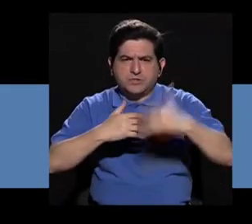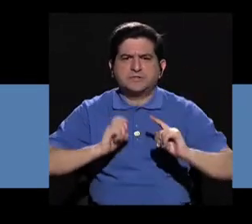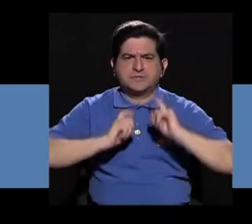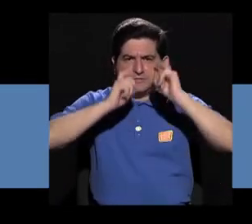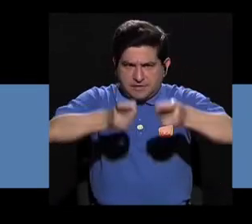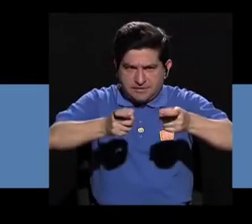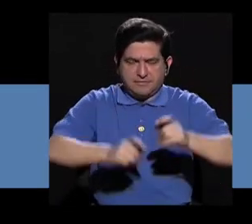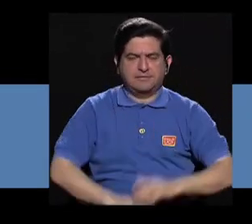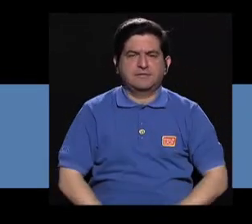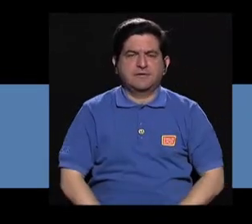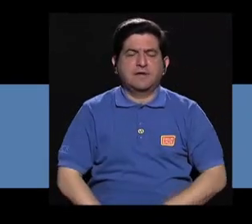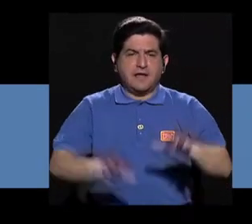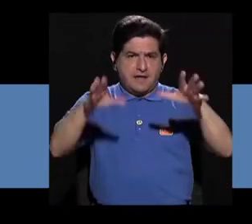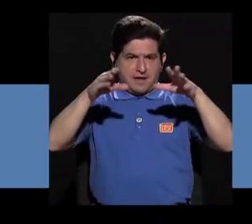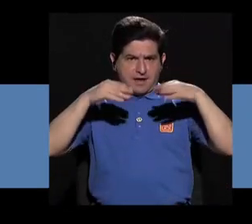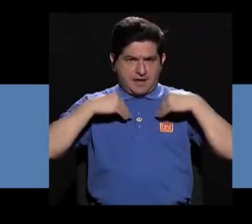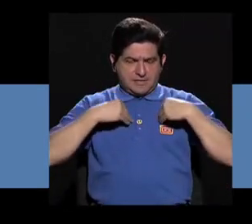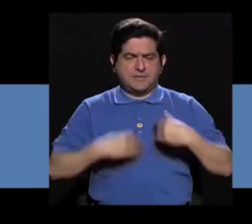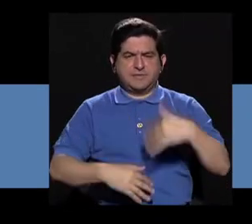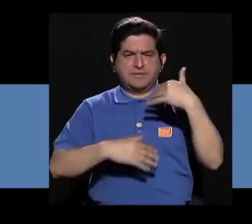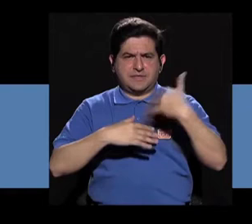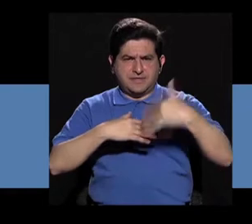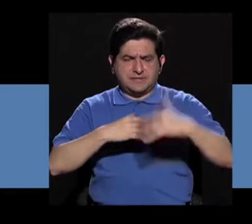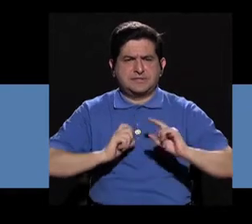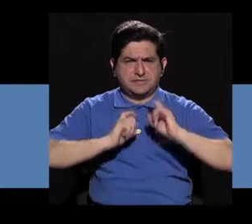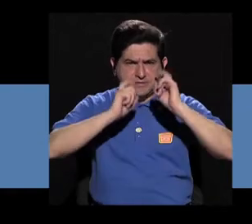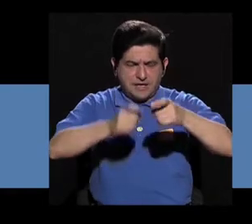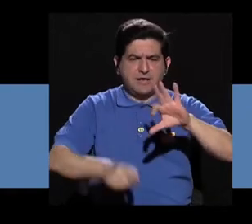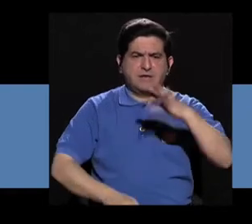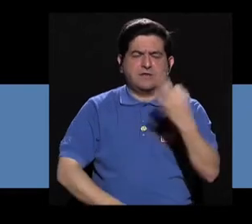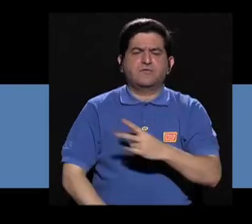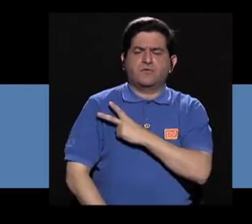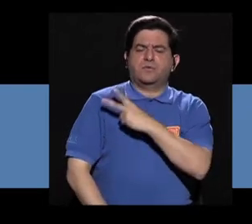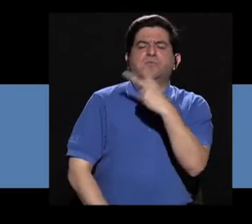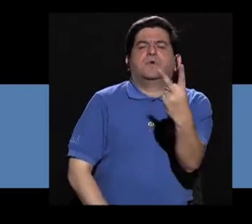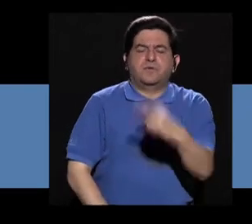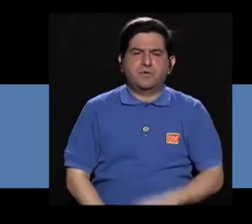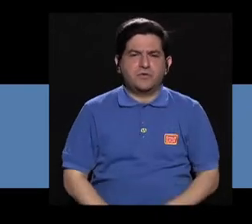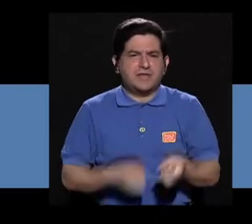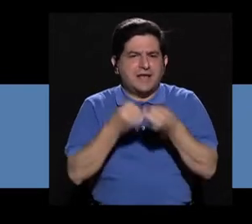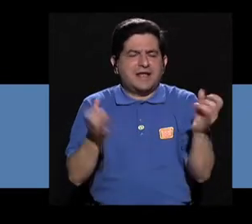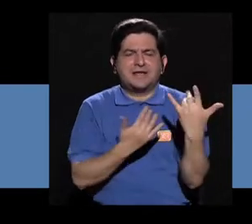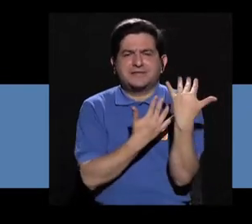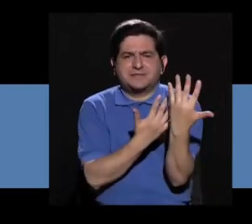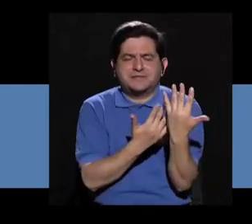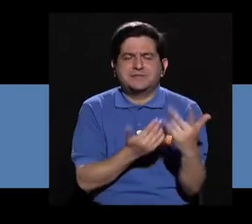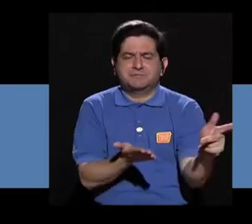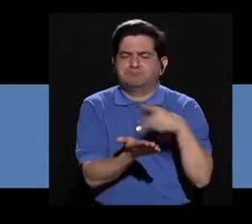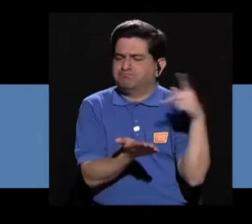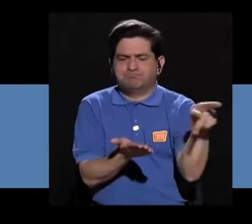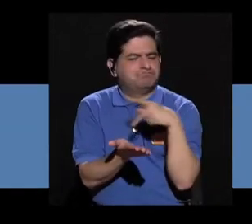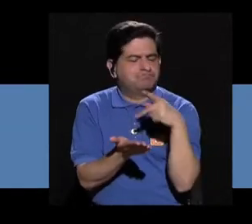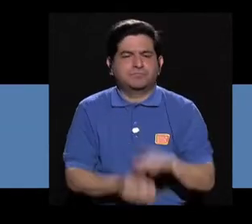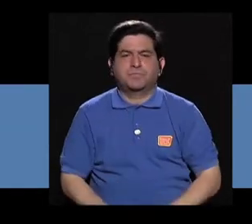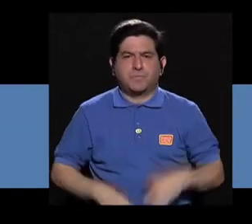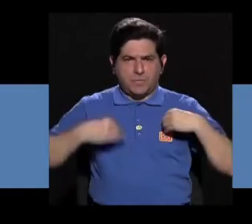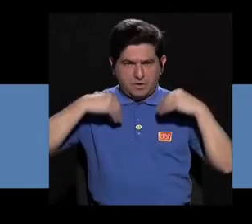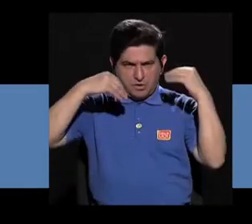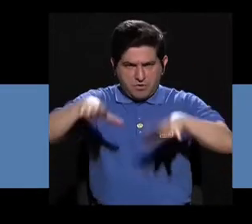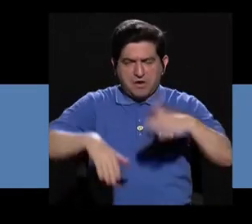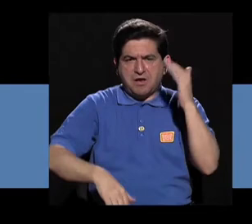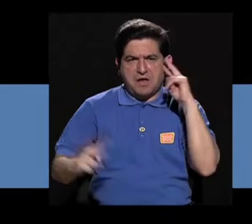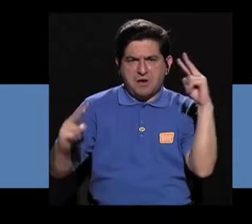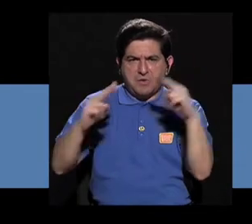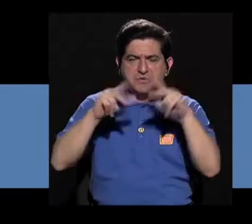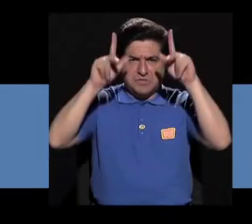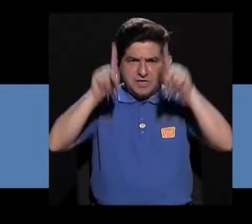donación, aceptar hacer la donación de sangre de manera altruista, sin esperar un pago, renunciar a conocer